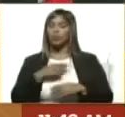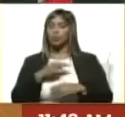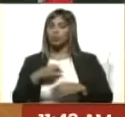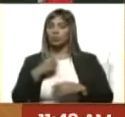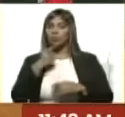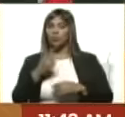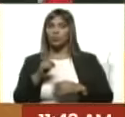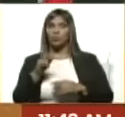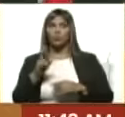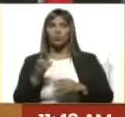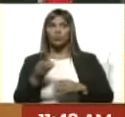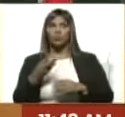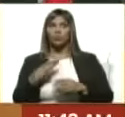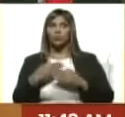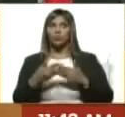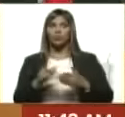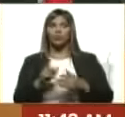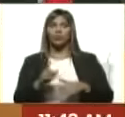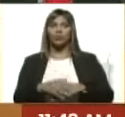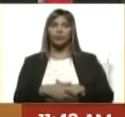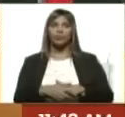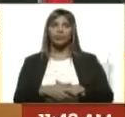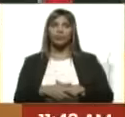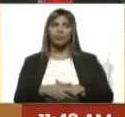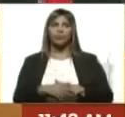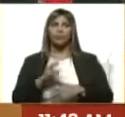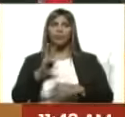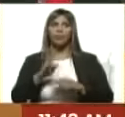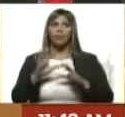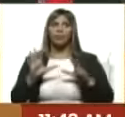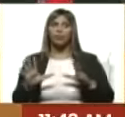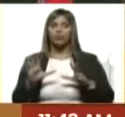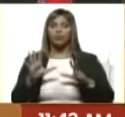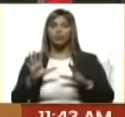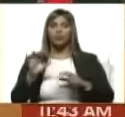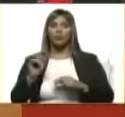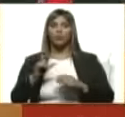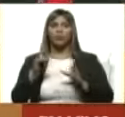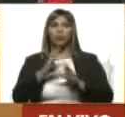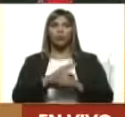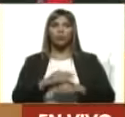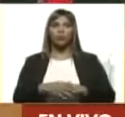no le vamos a dar número a nadie. El número se lo vamos a dar el 28 en la noche.